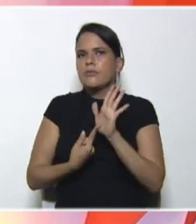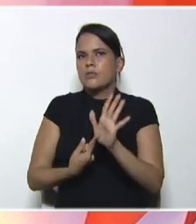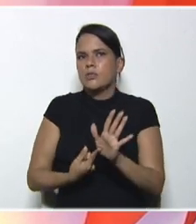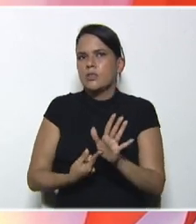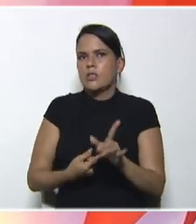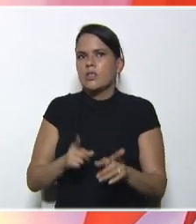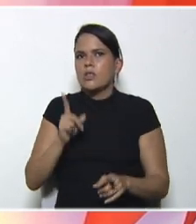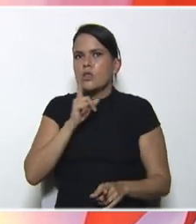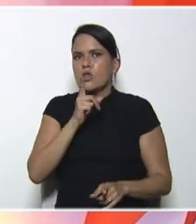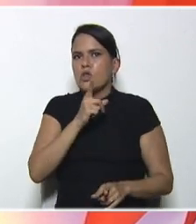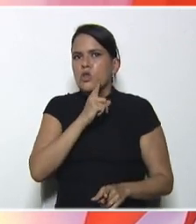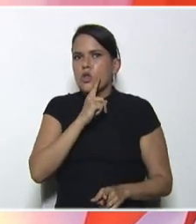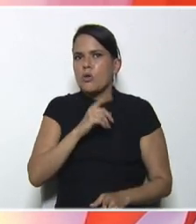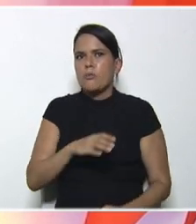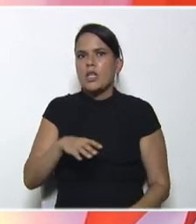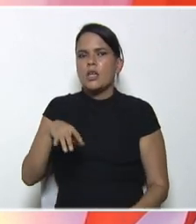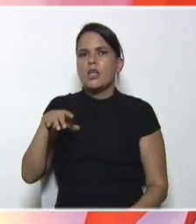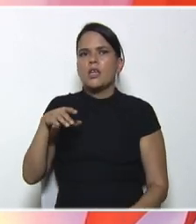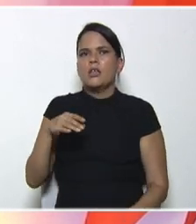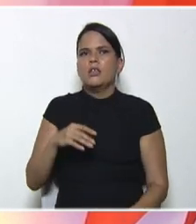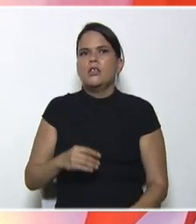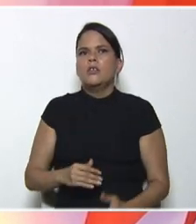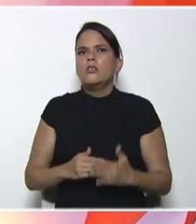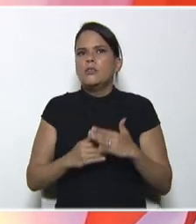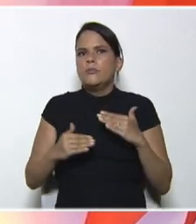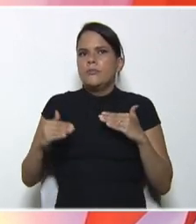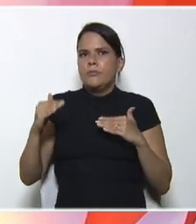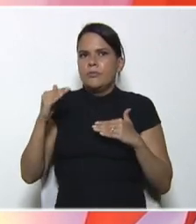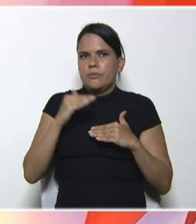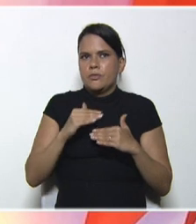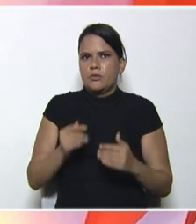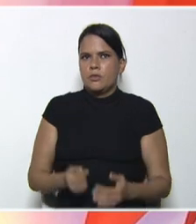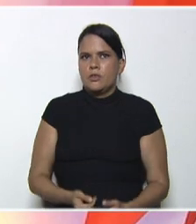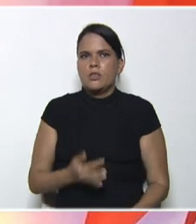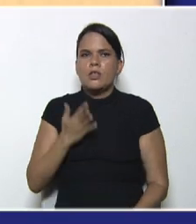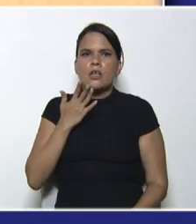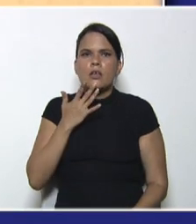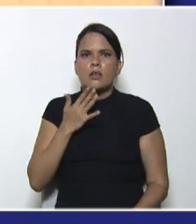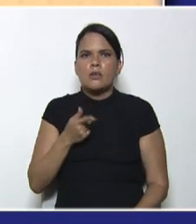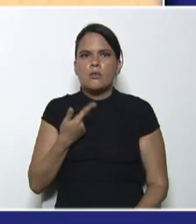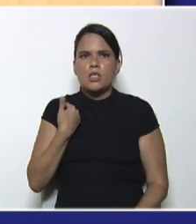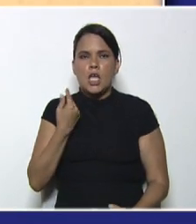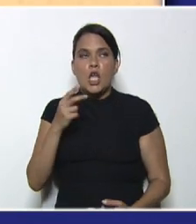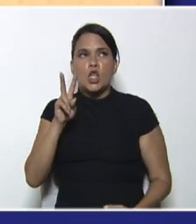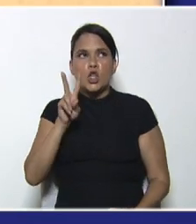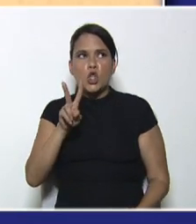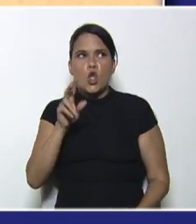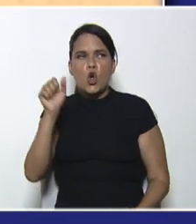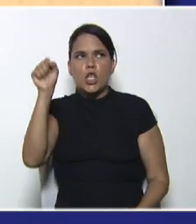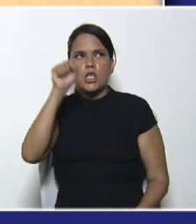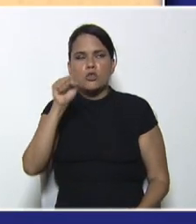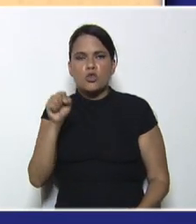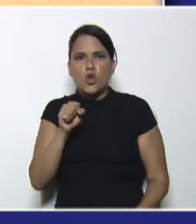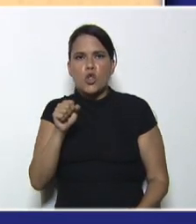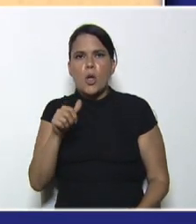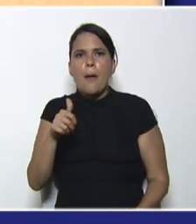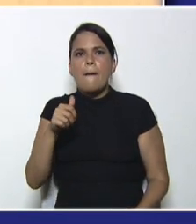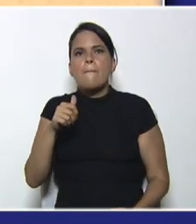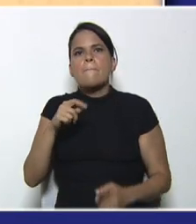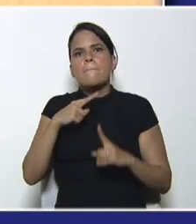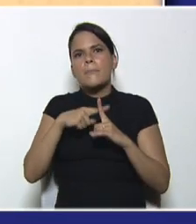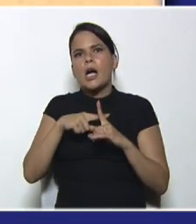llaman coeficientes, así como lo mencioné ahorita cuando di los ejemplos. Dije 2 moles de sodio más 1 mol de